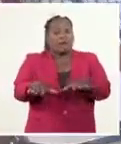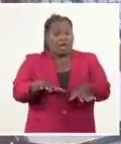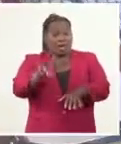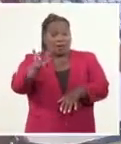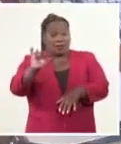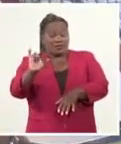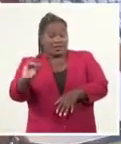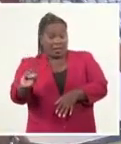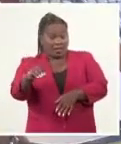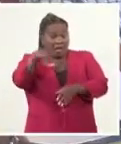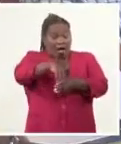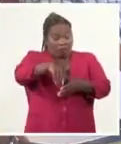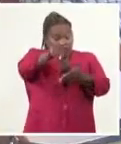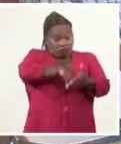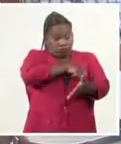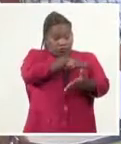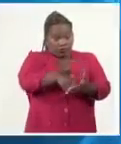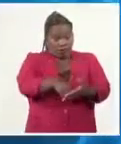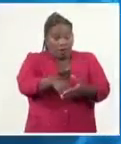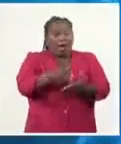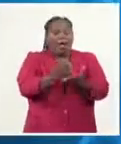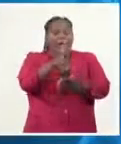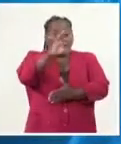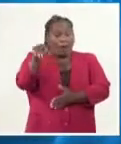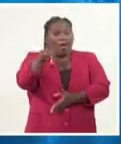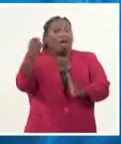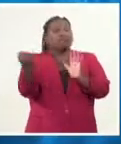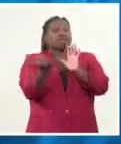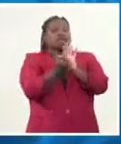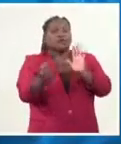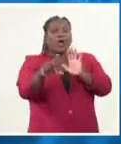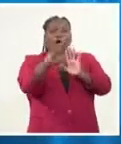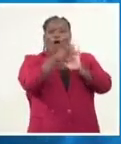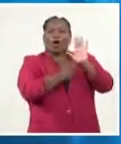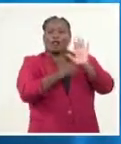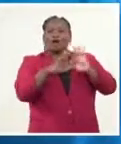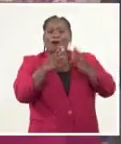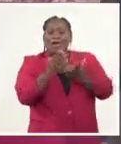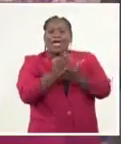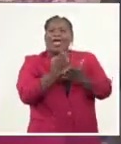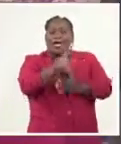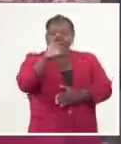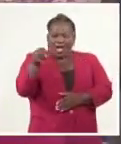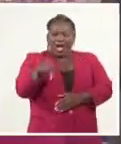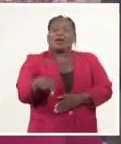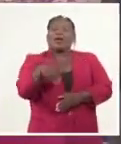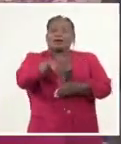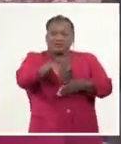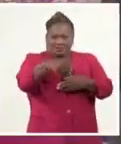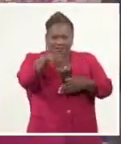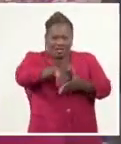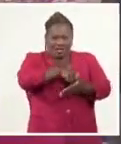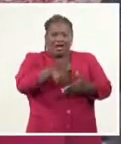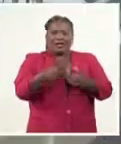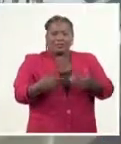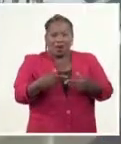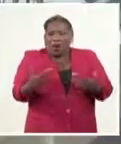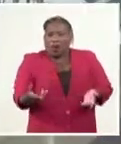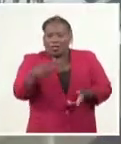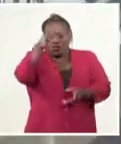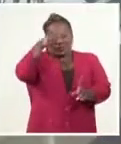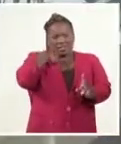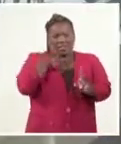escuelas para las votaciones por la aprobación del Código de las Familias, a realizarse en el mes de septiembre del año